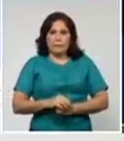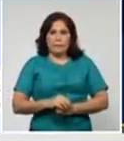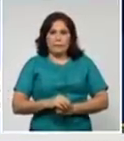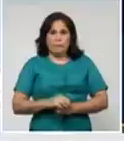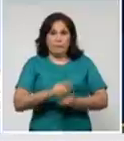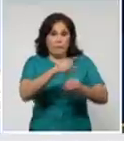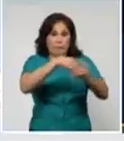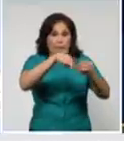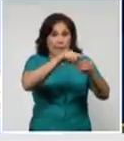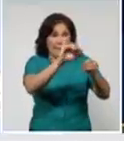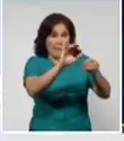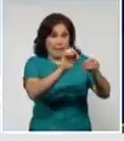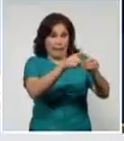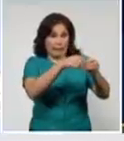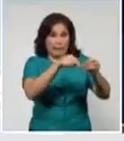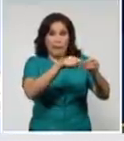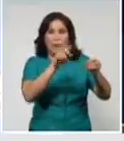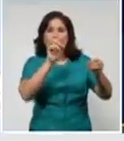41 de los 60,